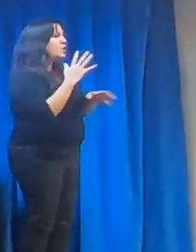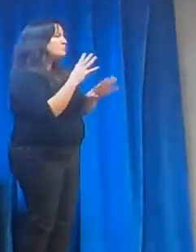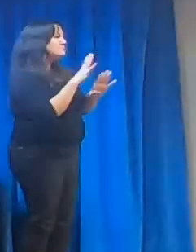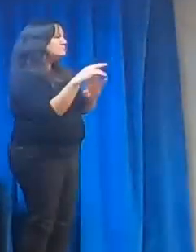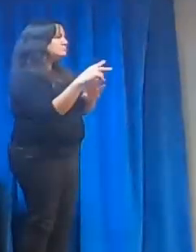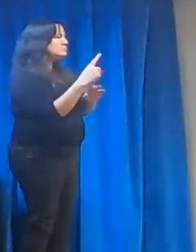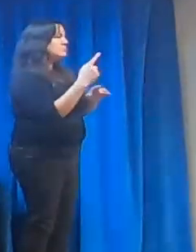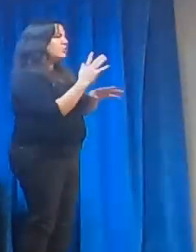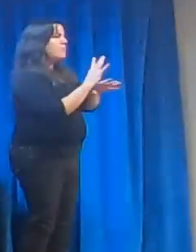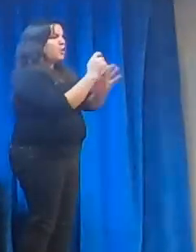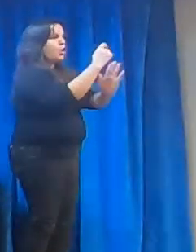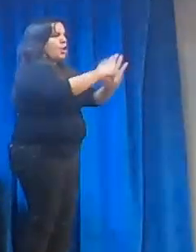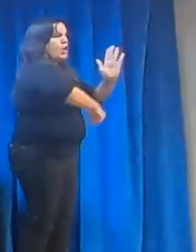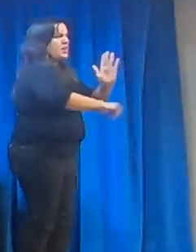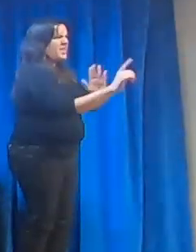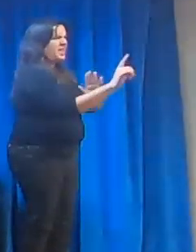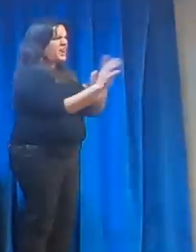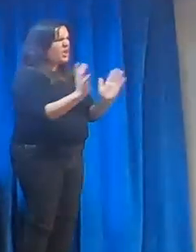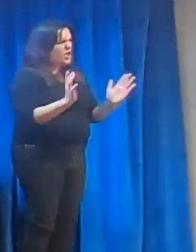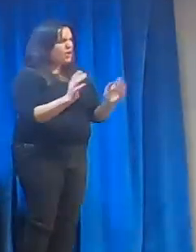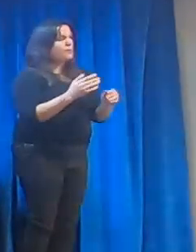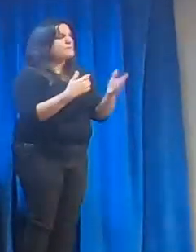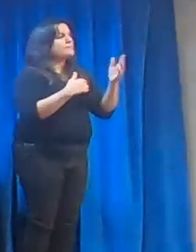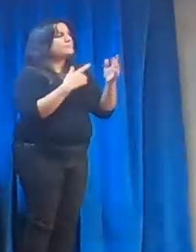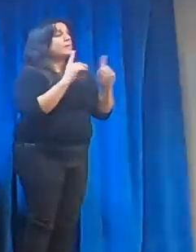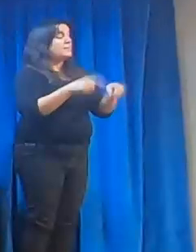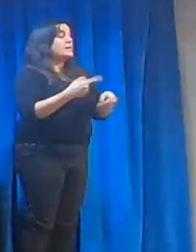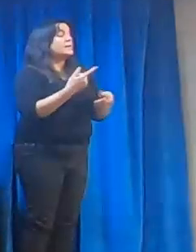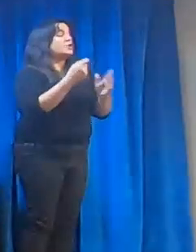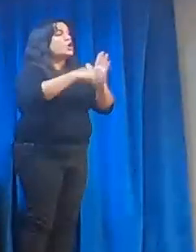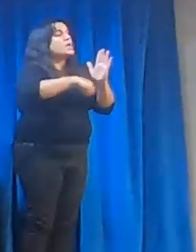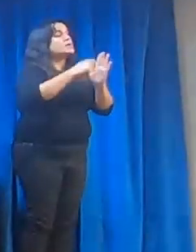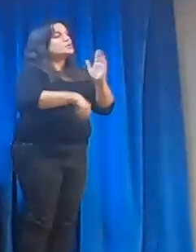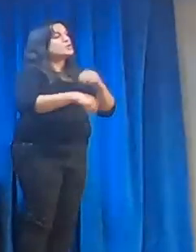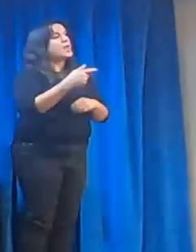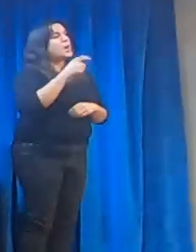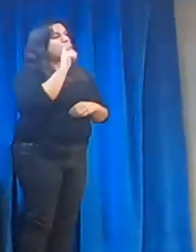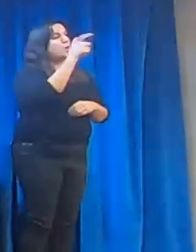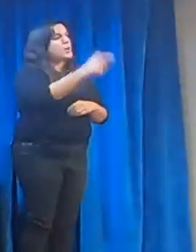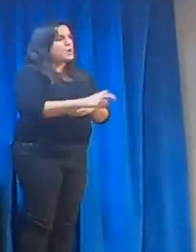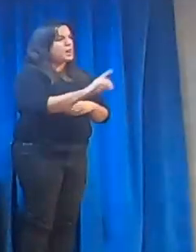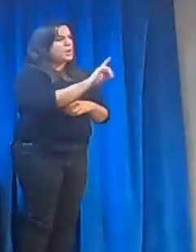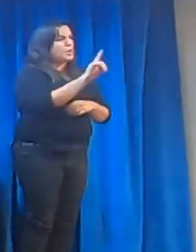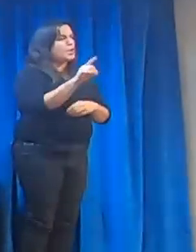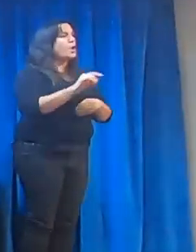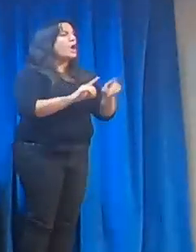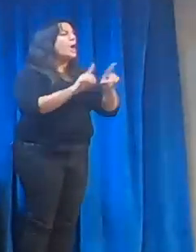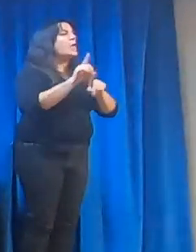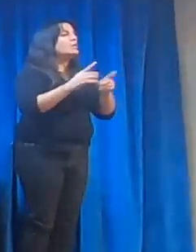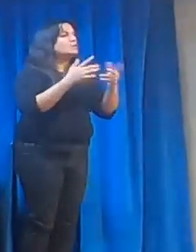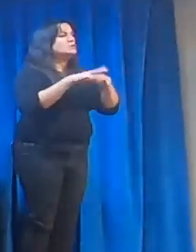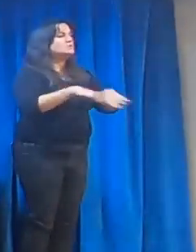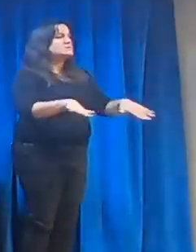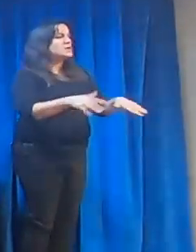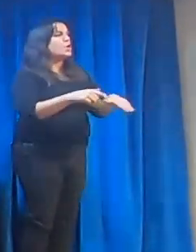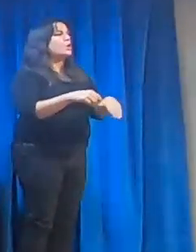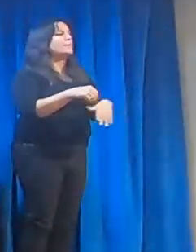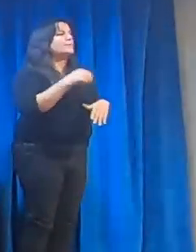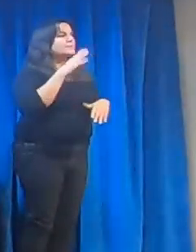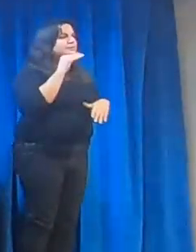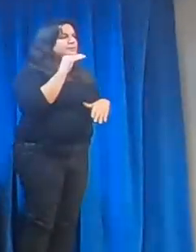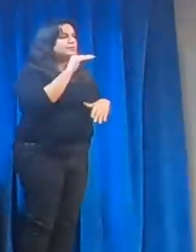correcciones tempranas, y menos al vocabulario, porque más de un niño tartamudo,